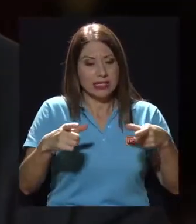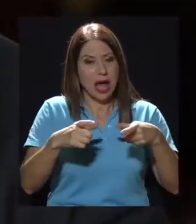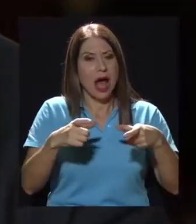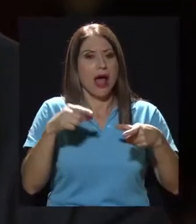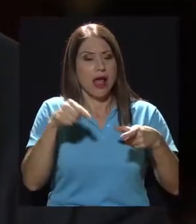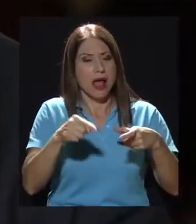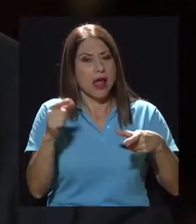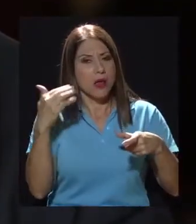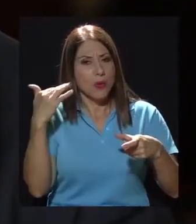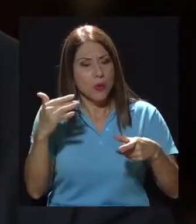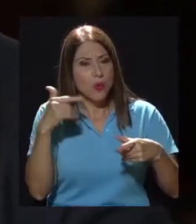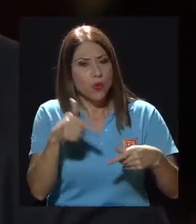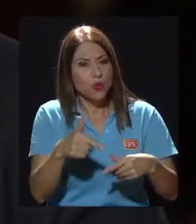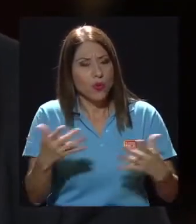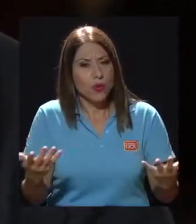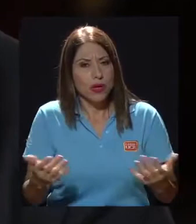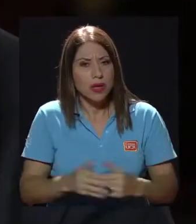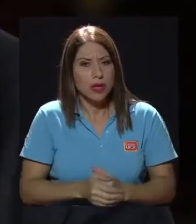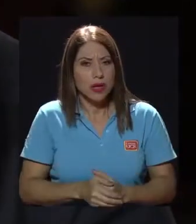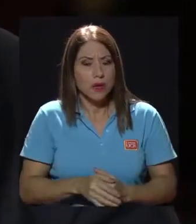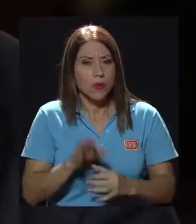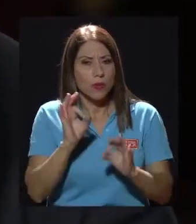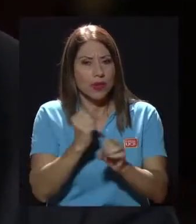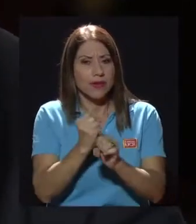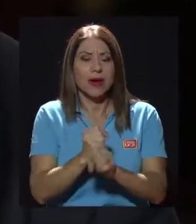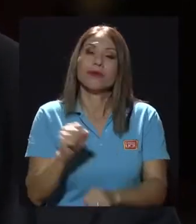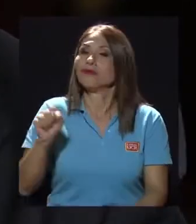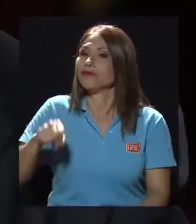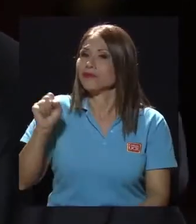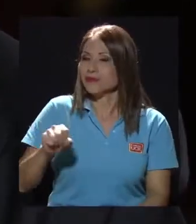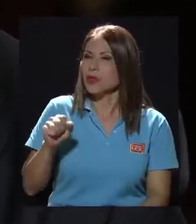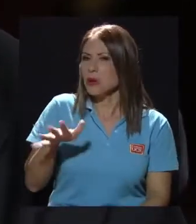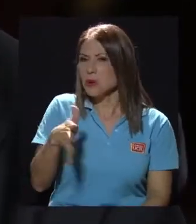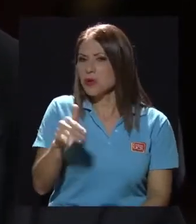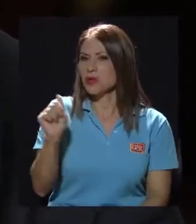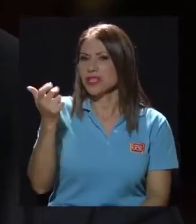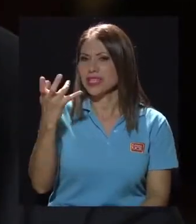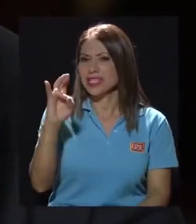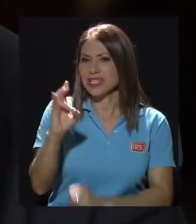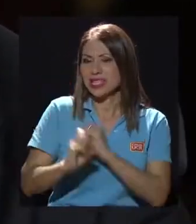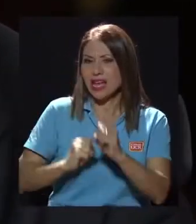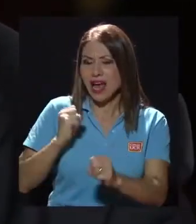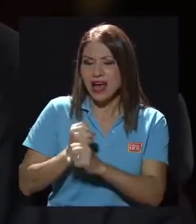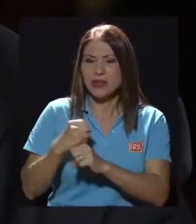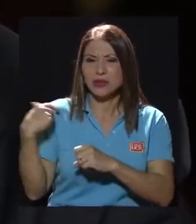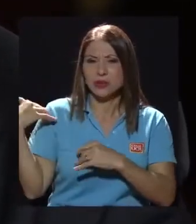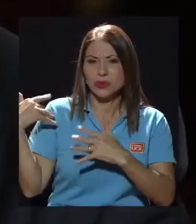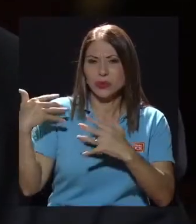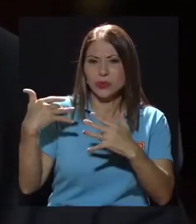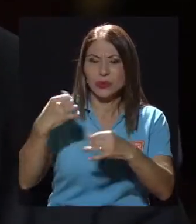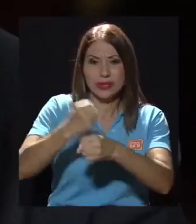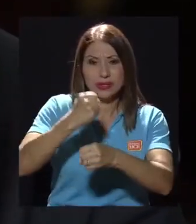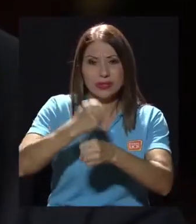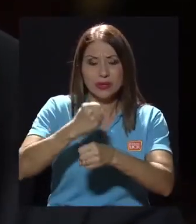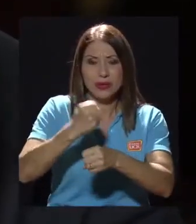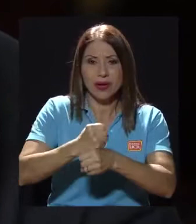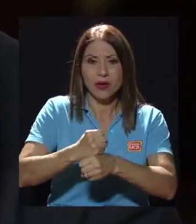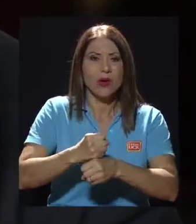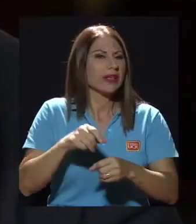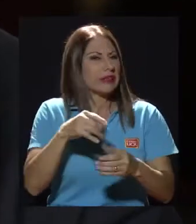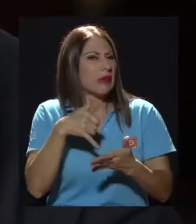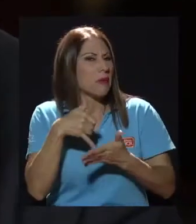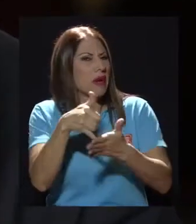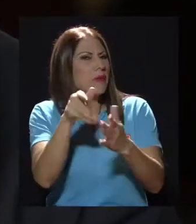Tenemos más o menos unos 17 años de estar haciendo un trabajo de... O sea, Es muy pequeñito. El premio específicamente lo